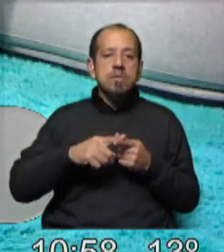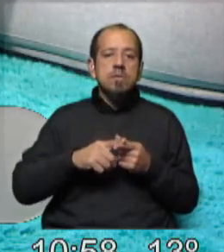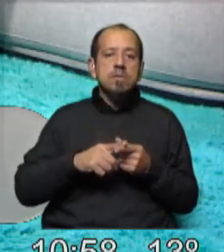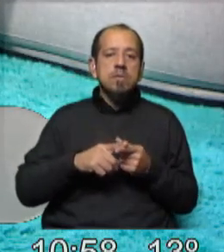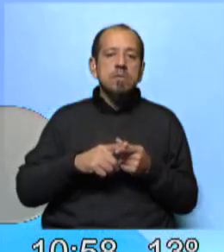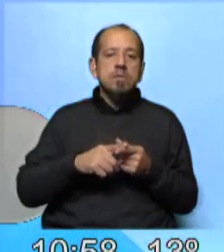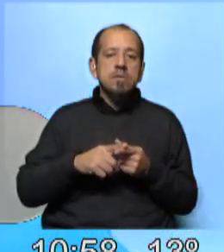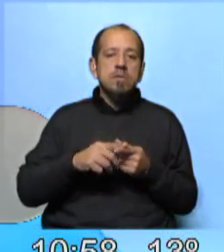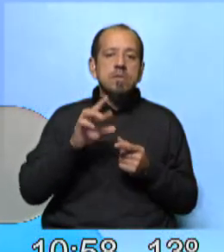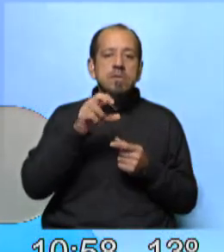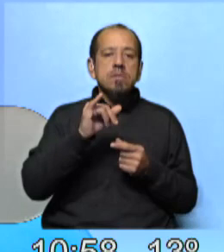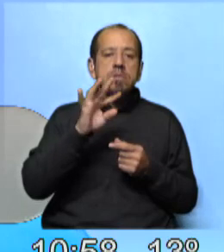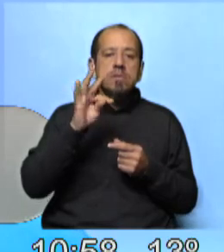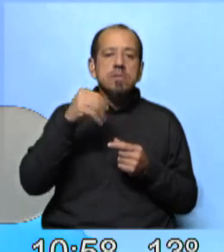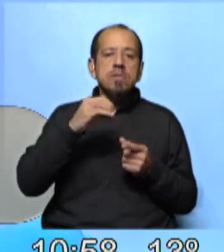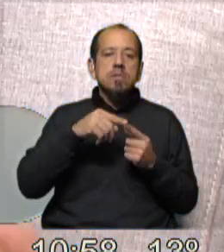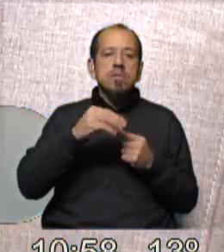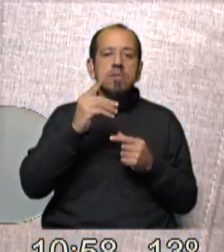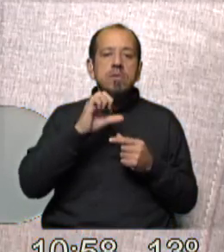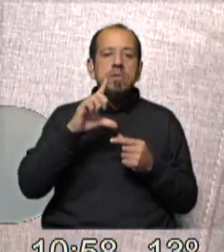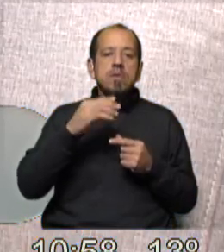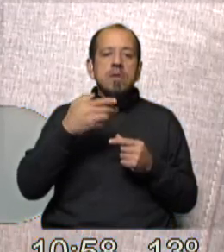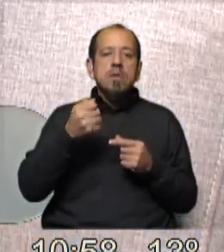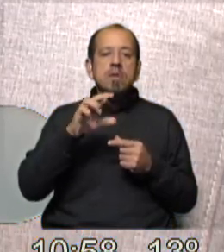Los graffiti, ¿te acordás? En la ciudad, claro. Yo creo que... Y